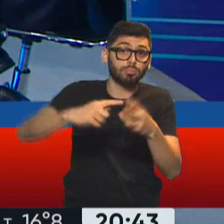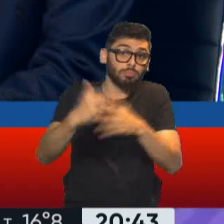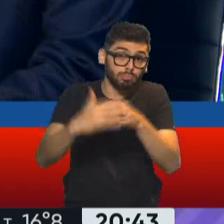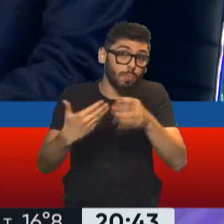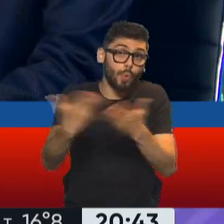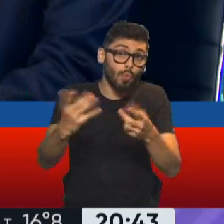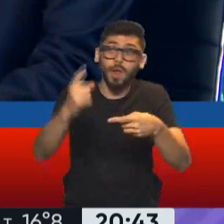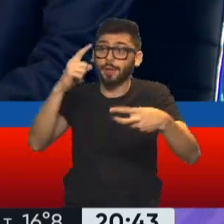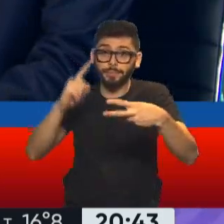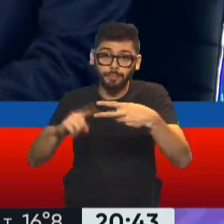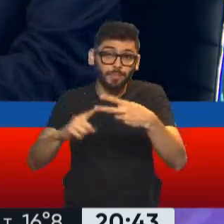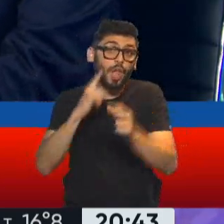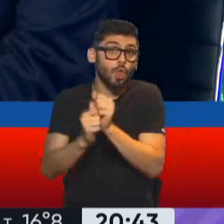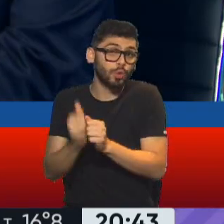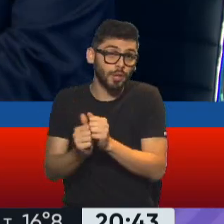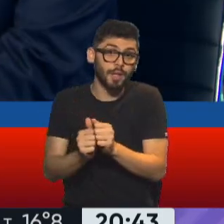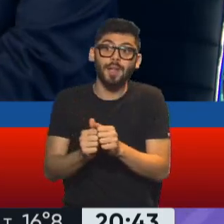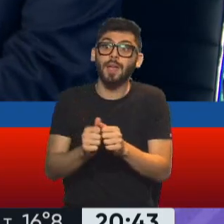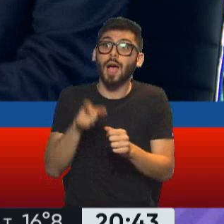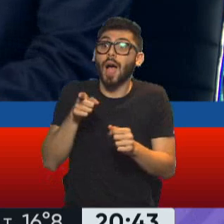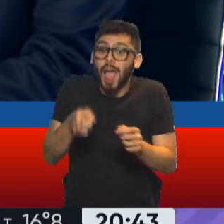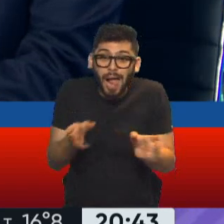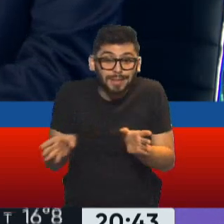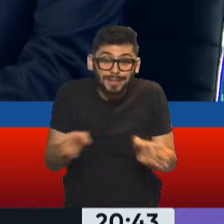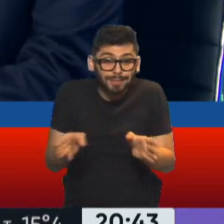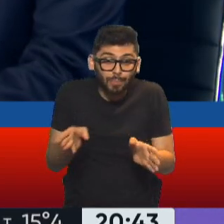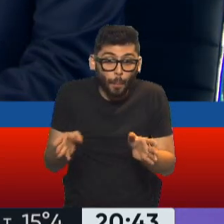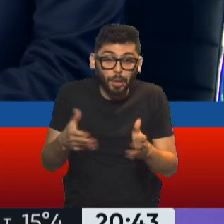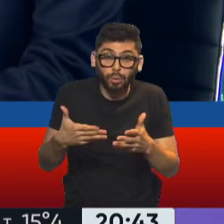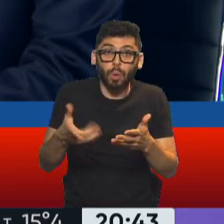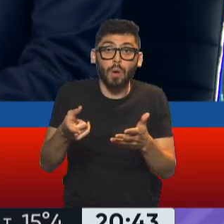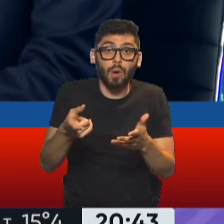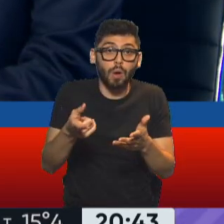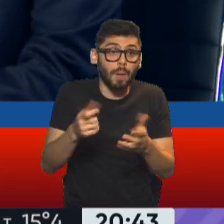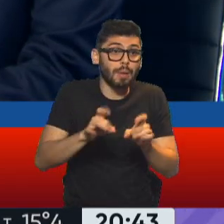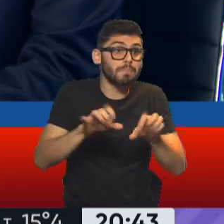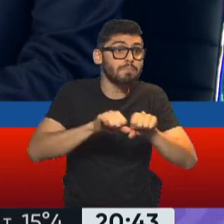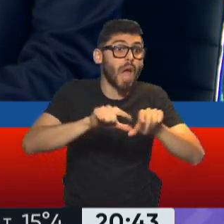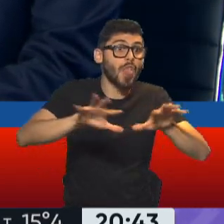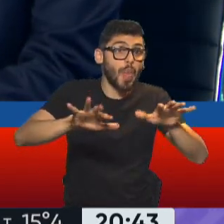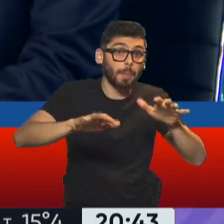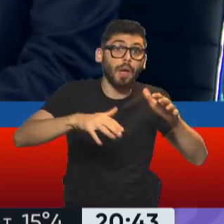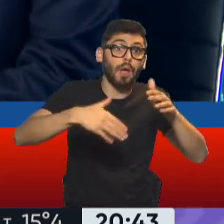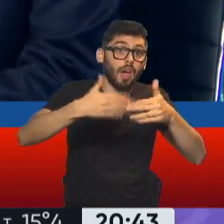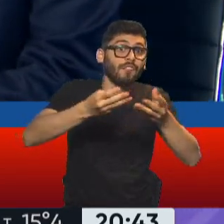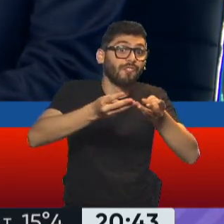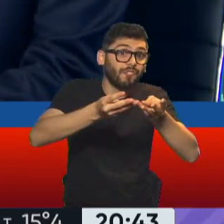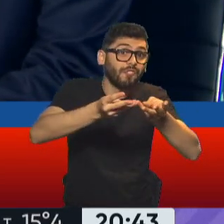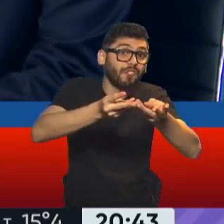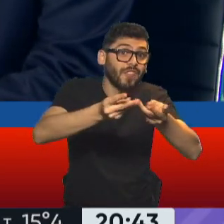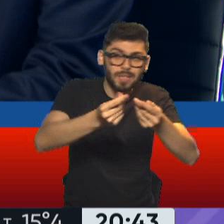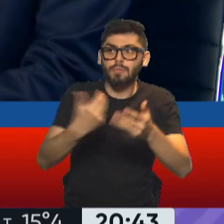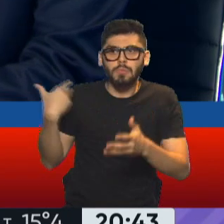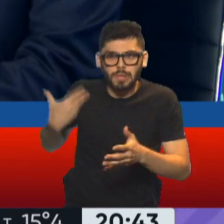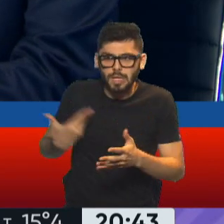son palabras y realidades concretas para este momento de la salida de la pandemia, donde, bueno, venimos golpeados,